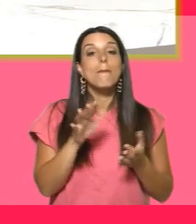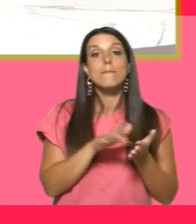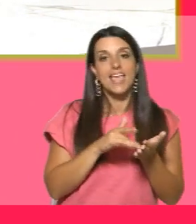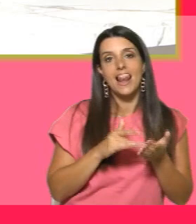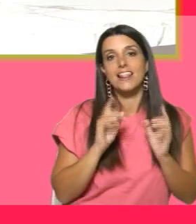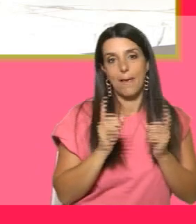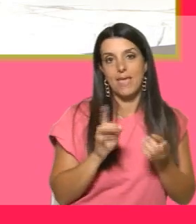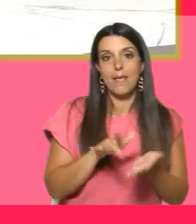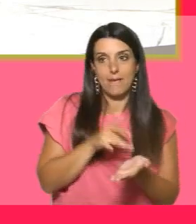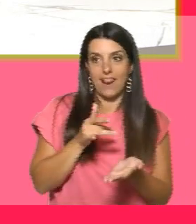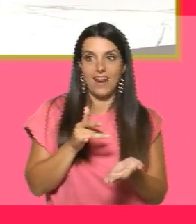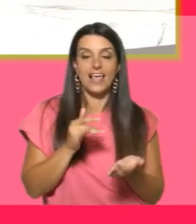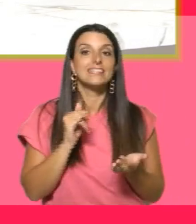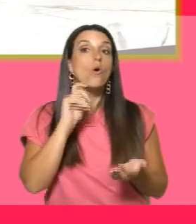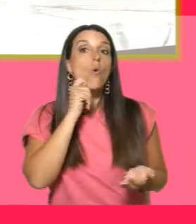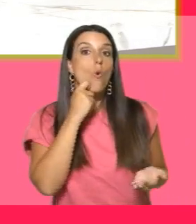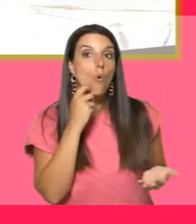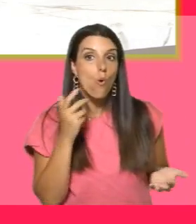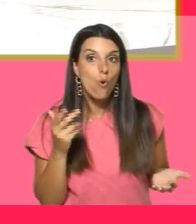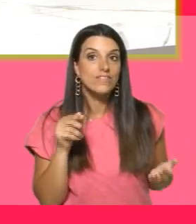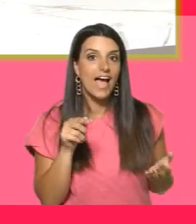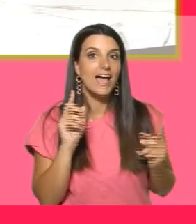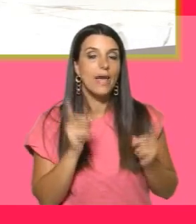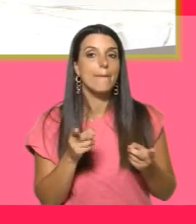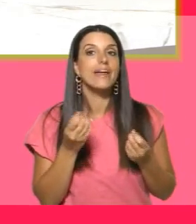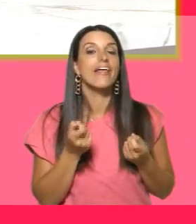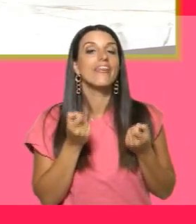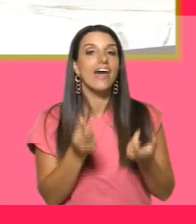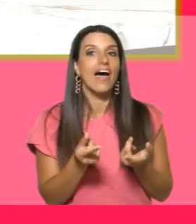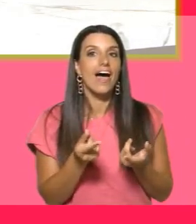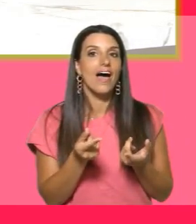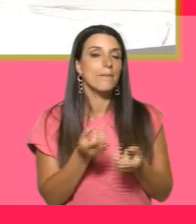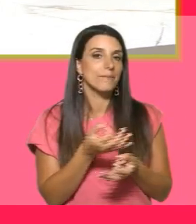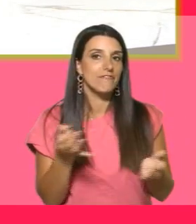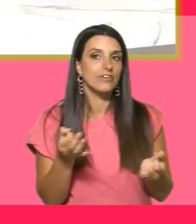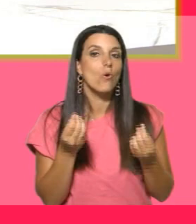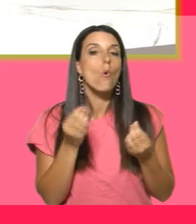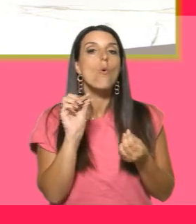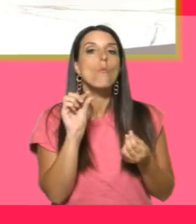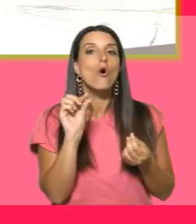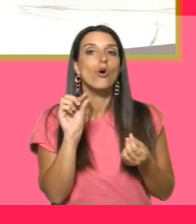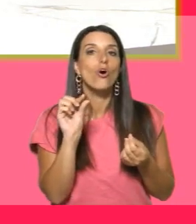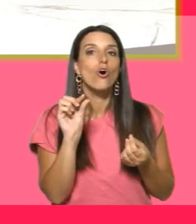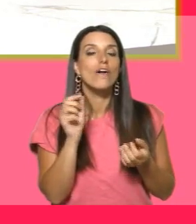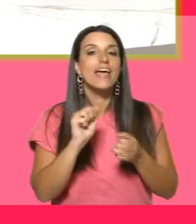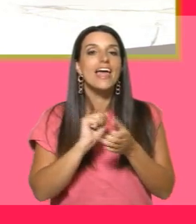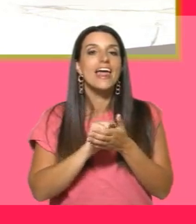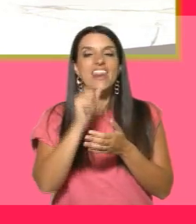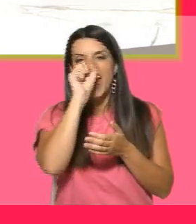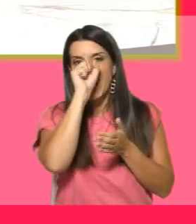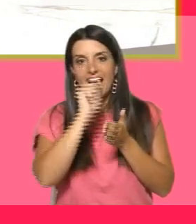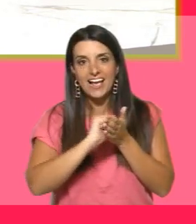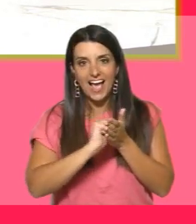también. Si te gusta, acá también, ¿sabes que le va genial? Que le agregues un poquito de ralladura de